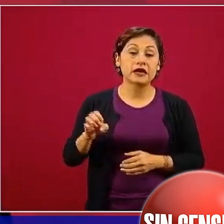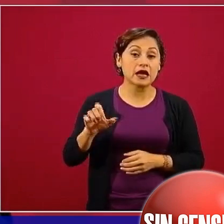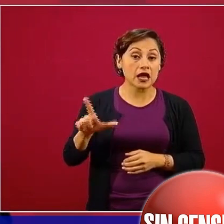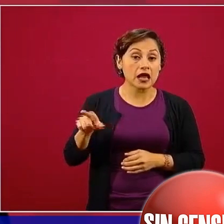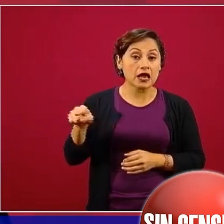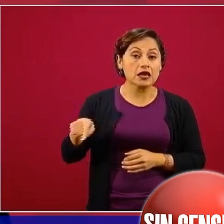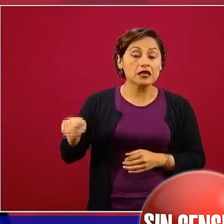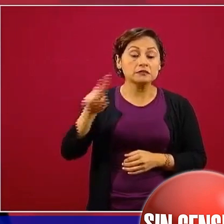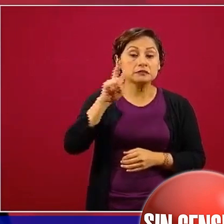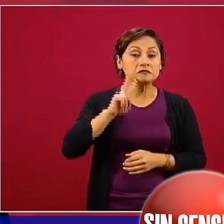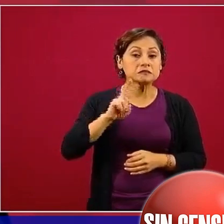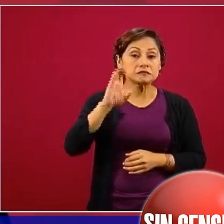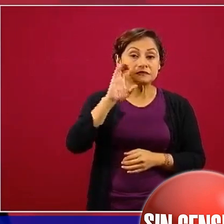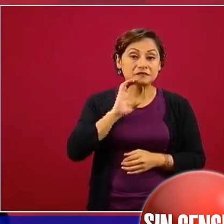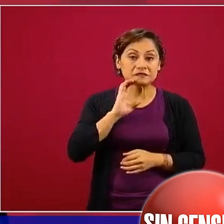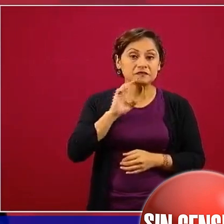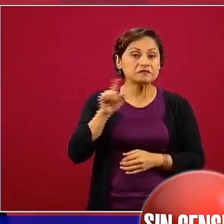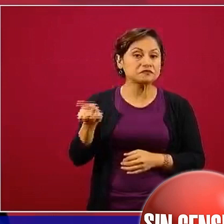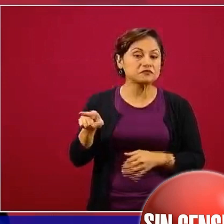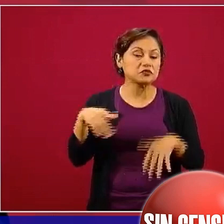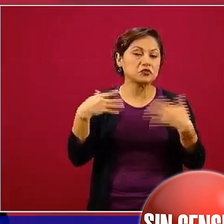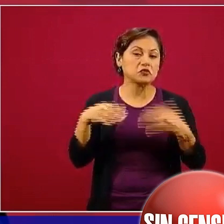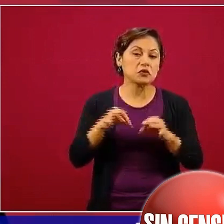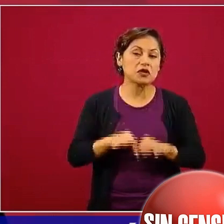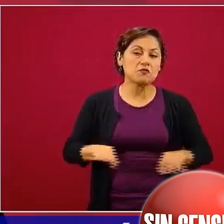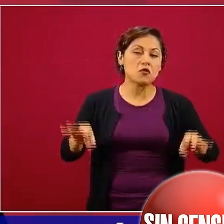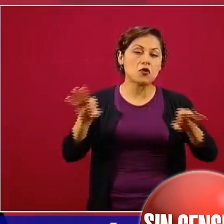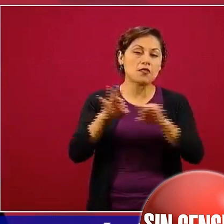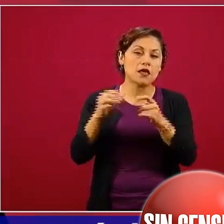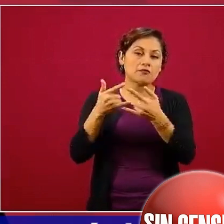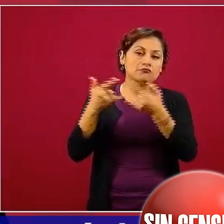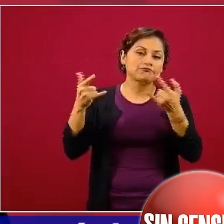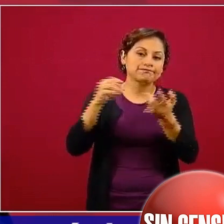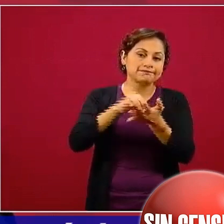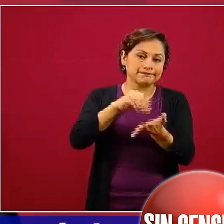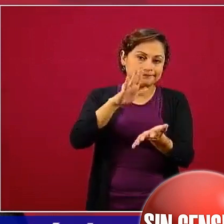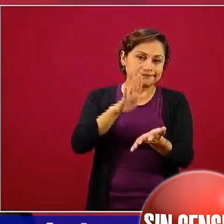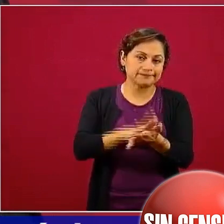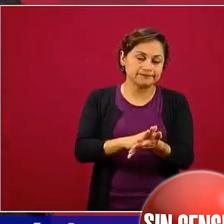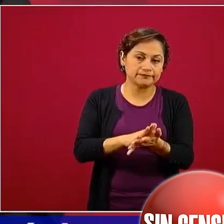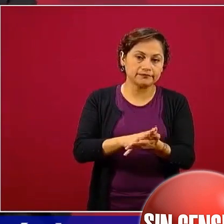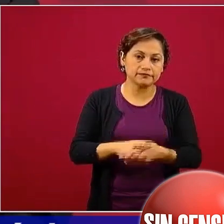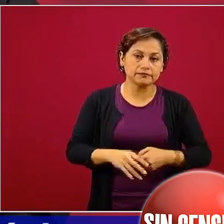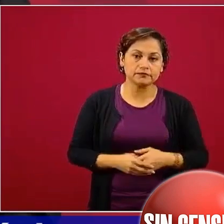muy importante, destacadísimo en